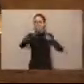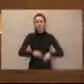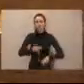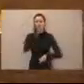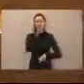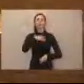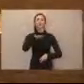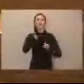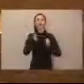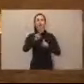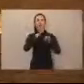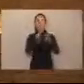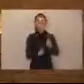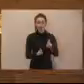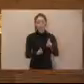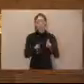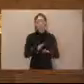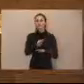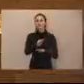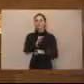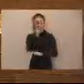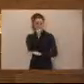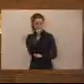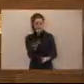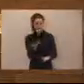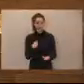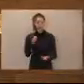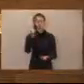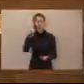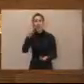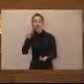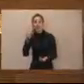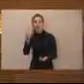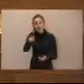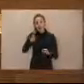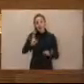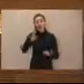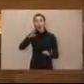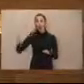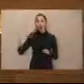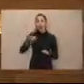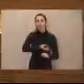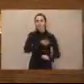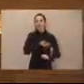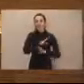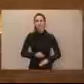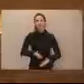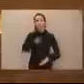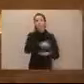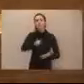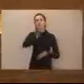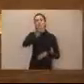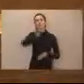cuestionable, que se planteen subvenciones institucionales tanto a la FADE como a comisiones obreras y UGT que nos llevan 1.350.000 euros